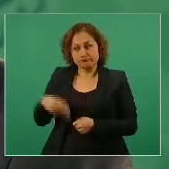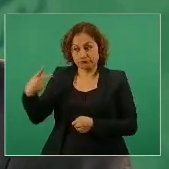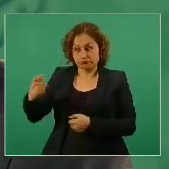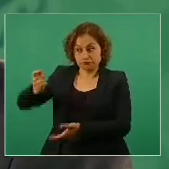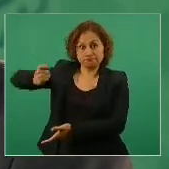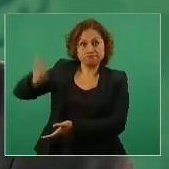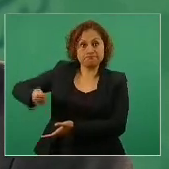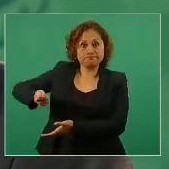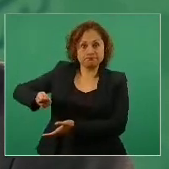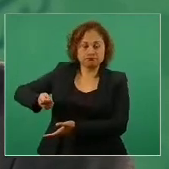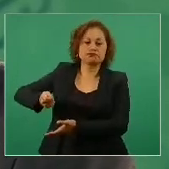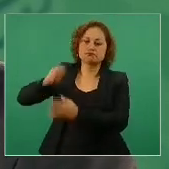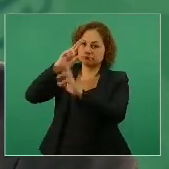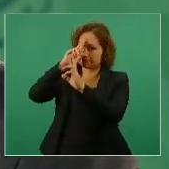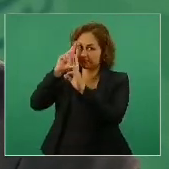la sentencia,